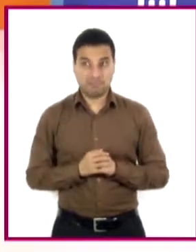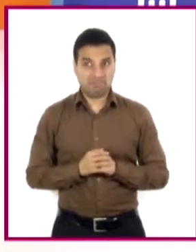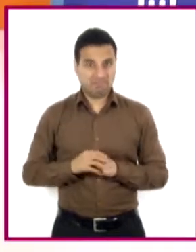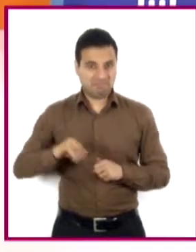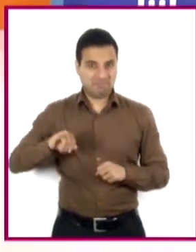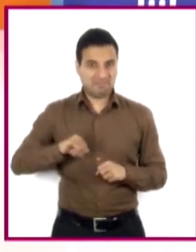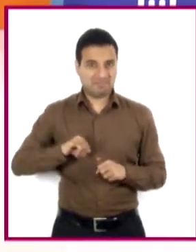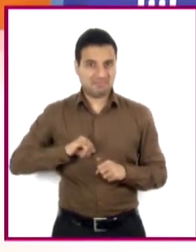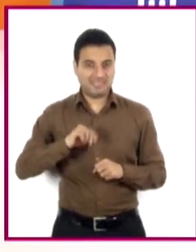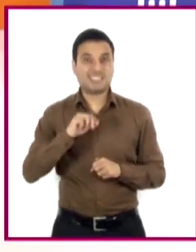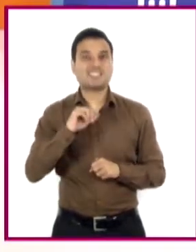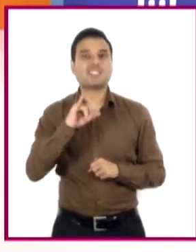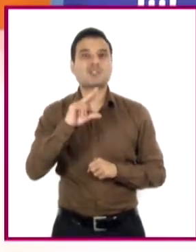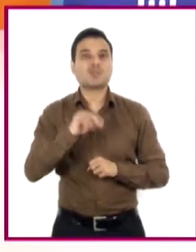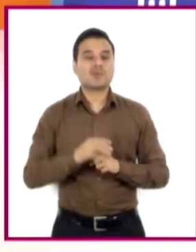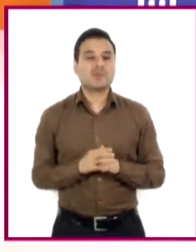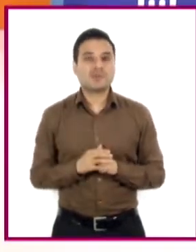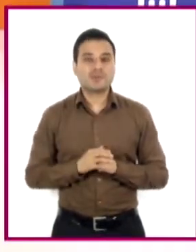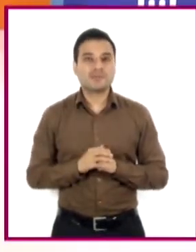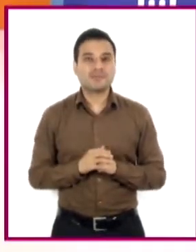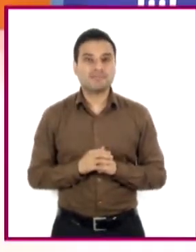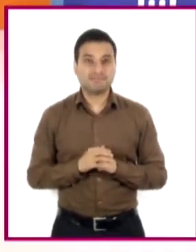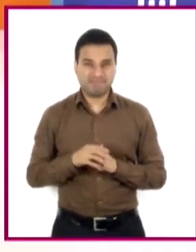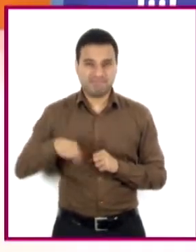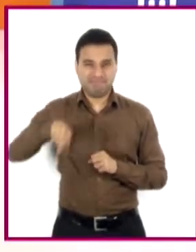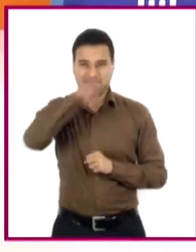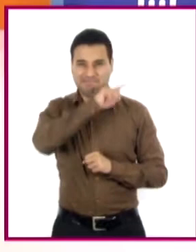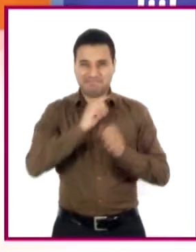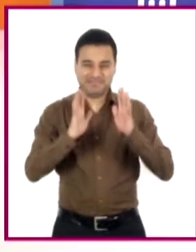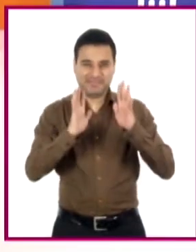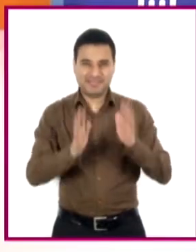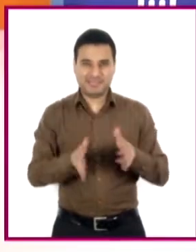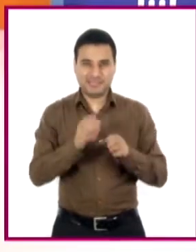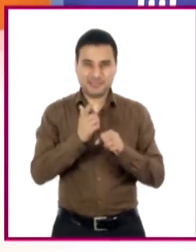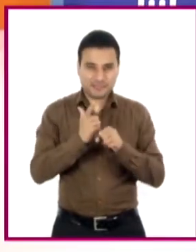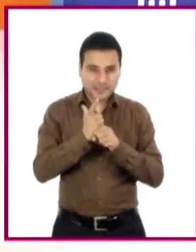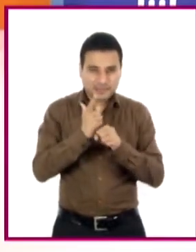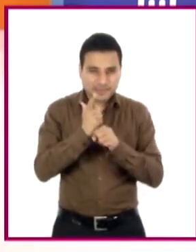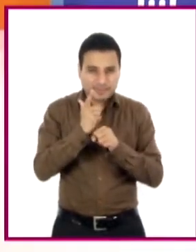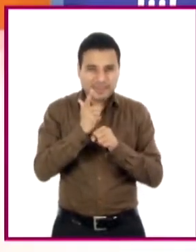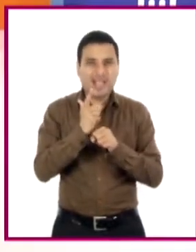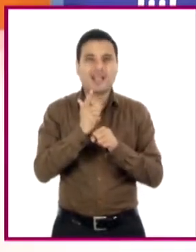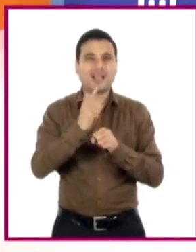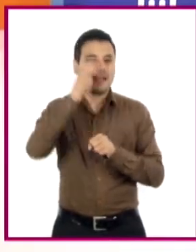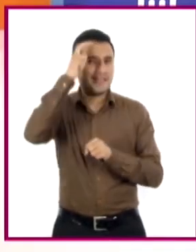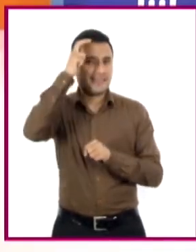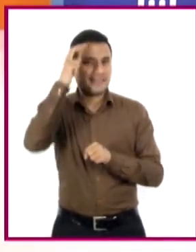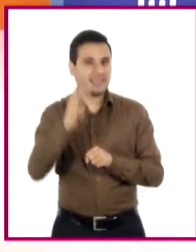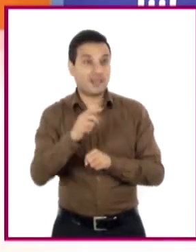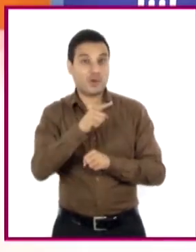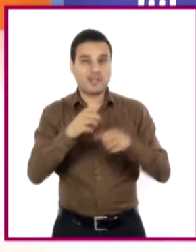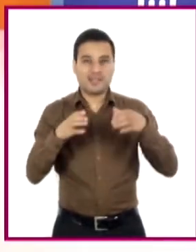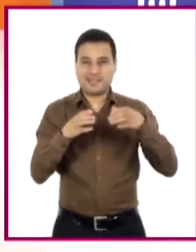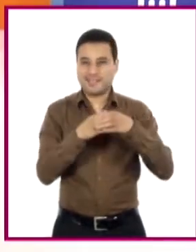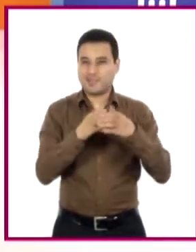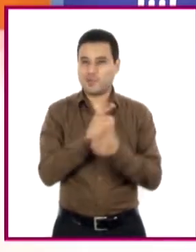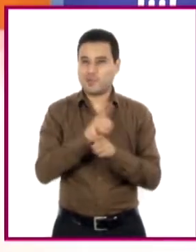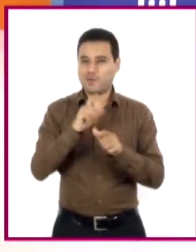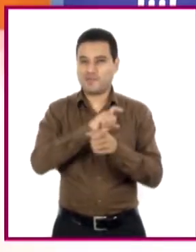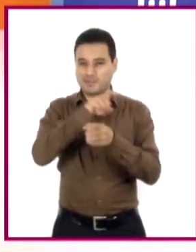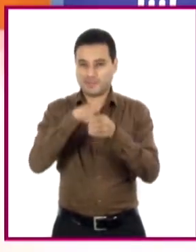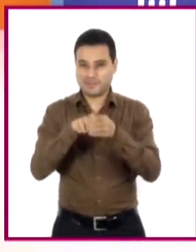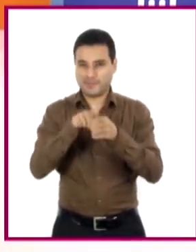Interesante, ¿verdad? Seguramente identificas algunas ideas del liberalismo y la Ilustración. ¿Cuáles?